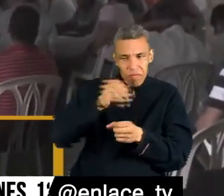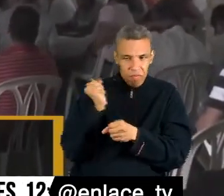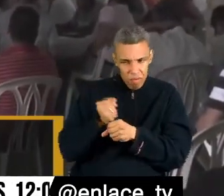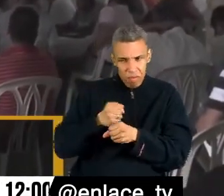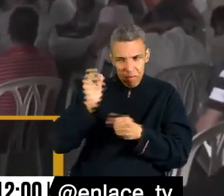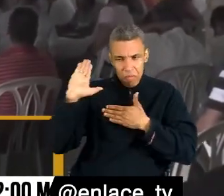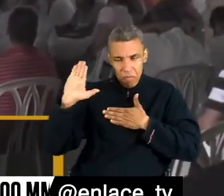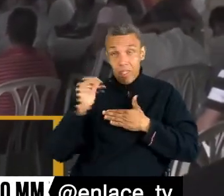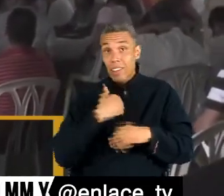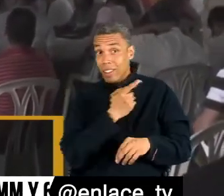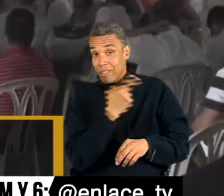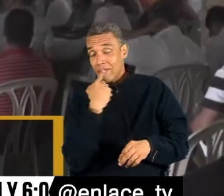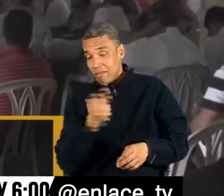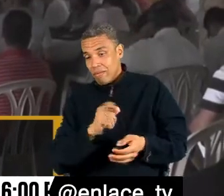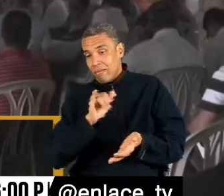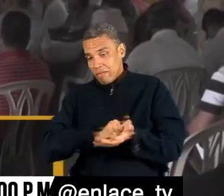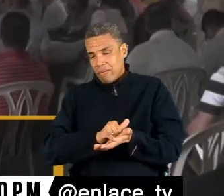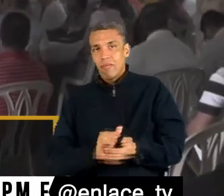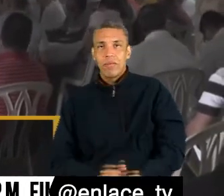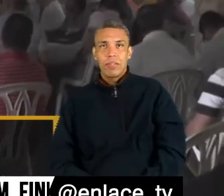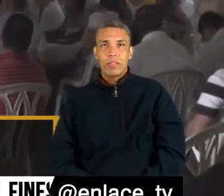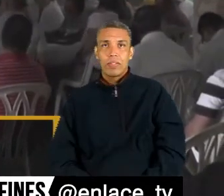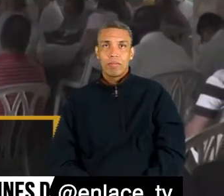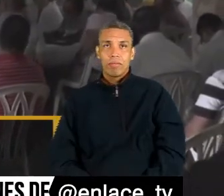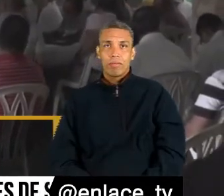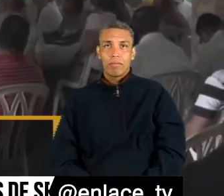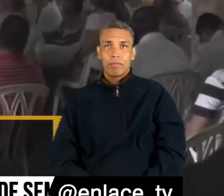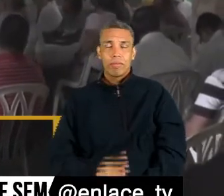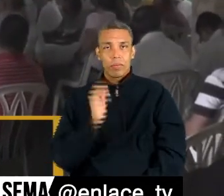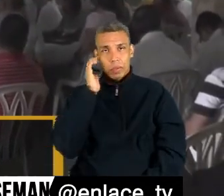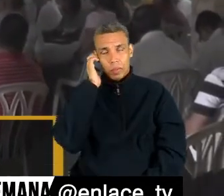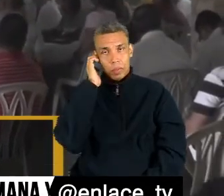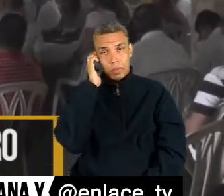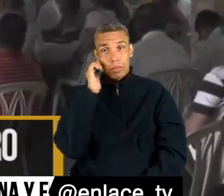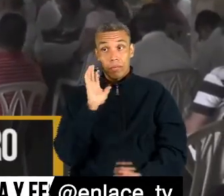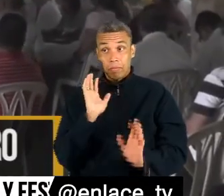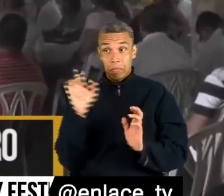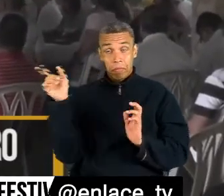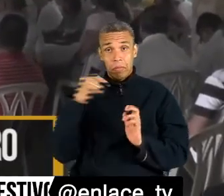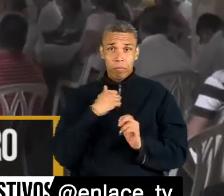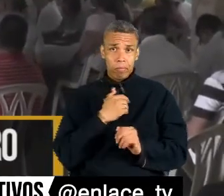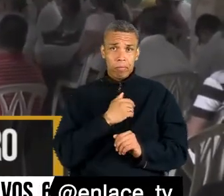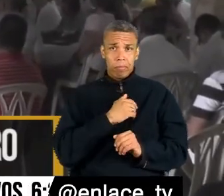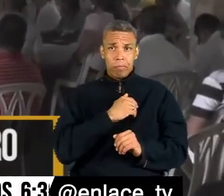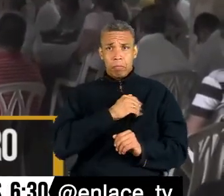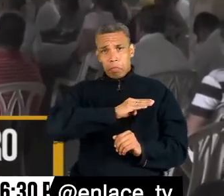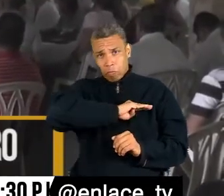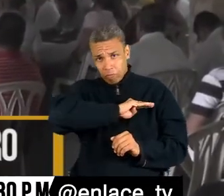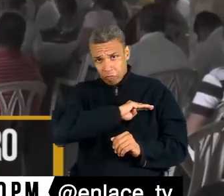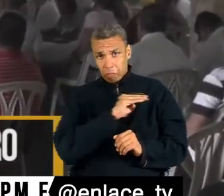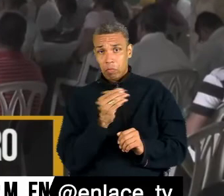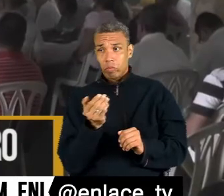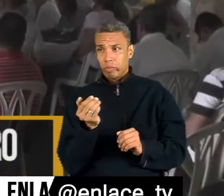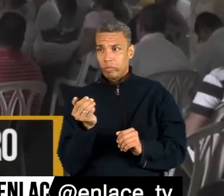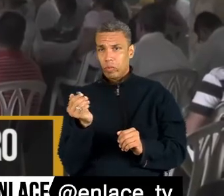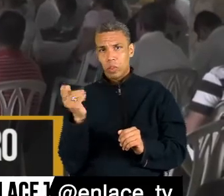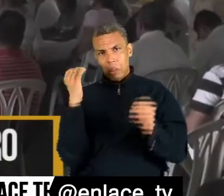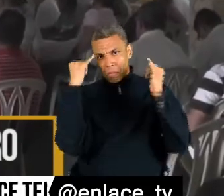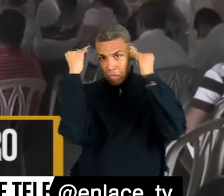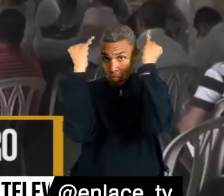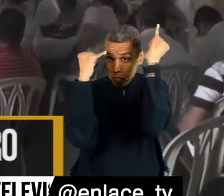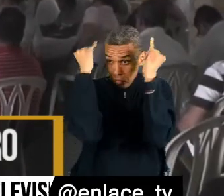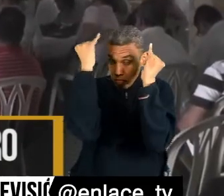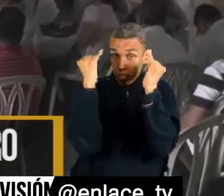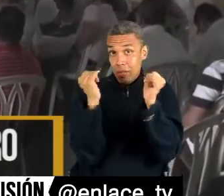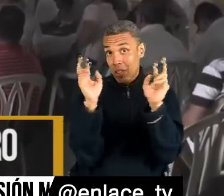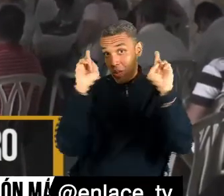bajo la orientación y el liderazgo de la administración municipal salgan unas propuestas de construcción a largo plazo